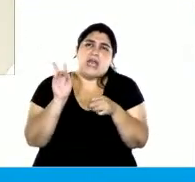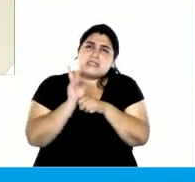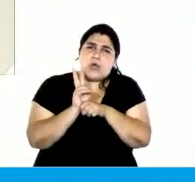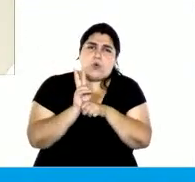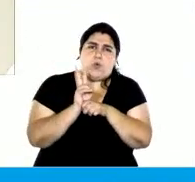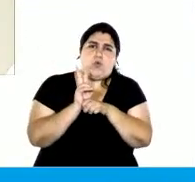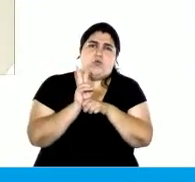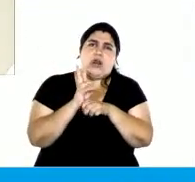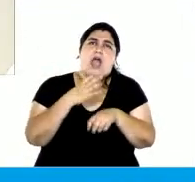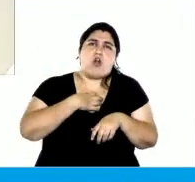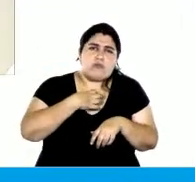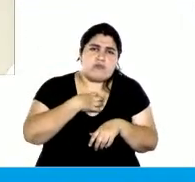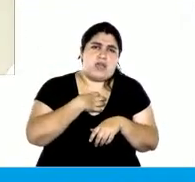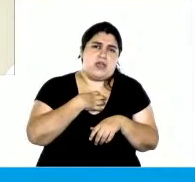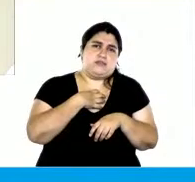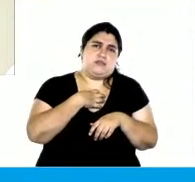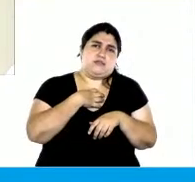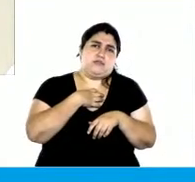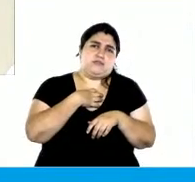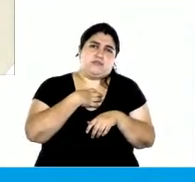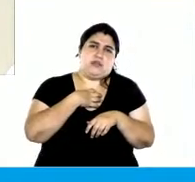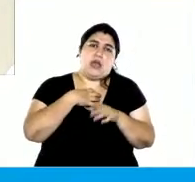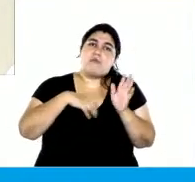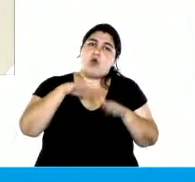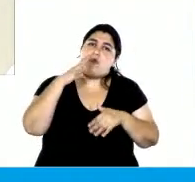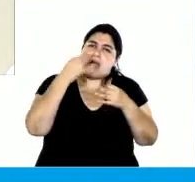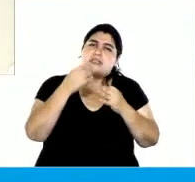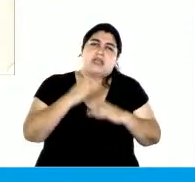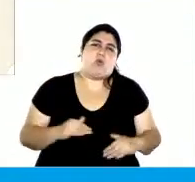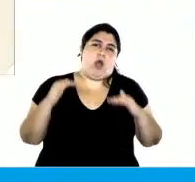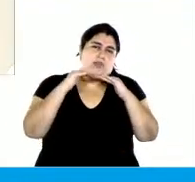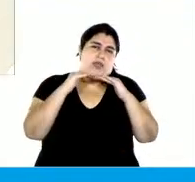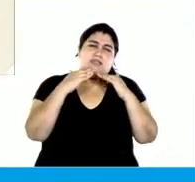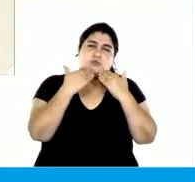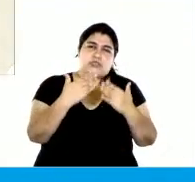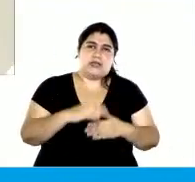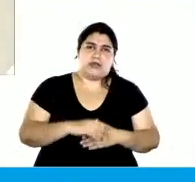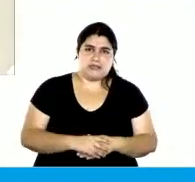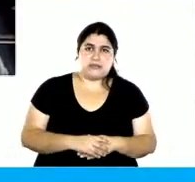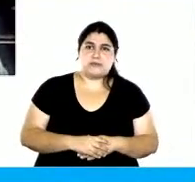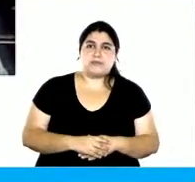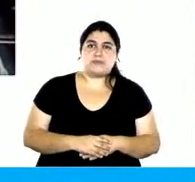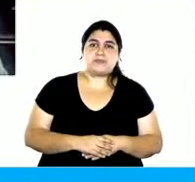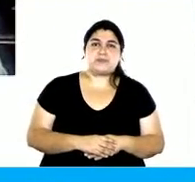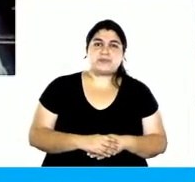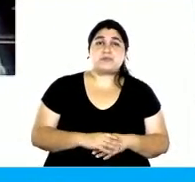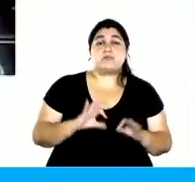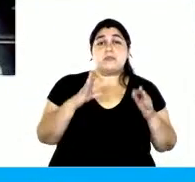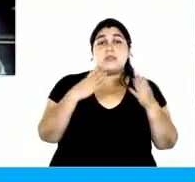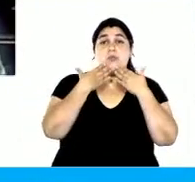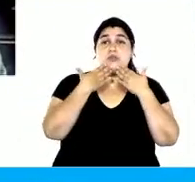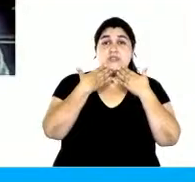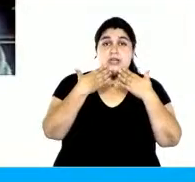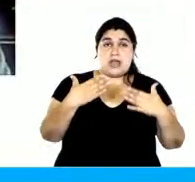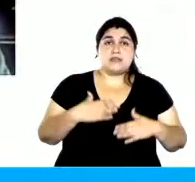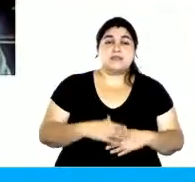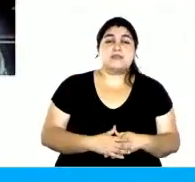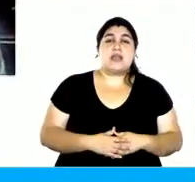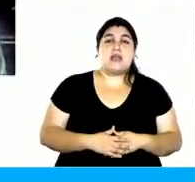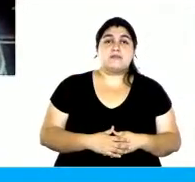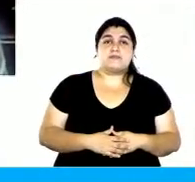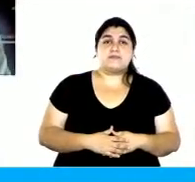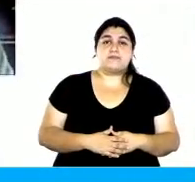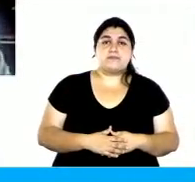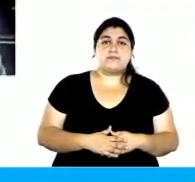sea confiable y ante todo que sea equitativa. Muchas gracias, señor presidente. Muchas gracias, diputada